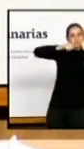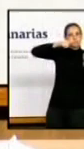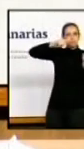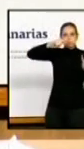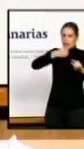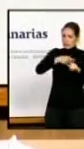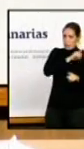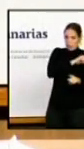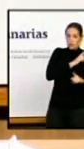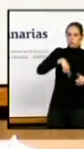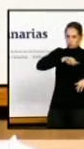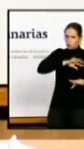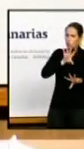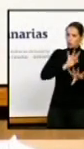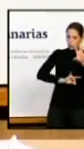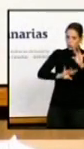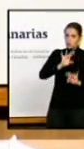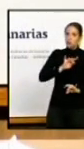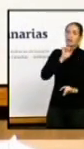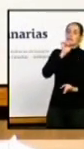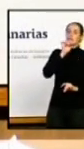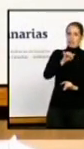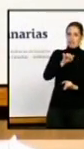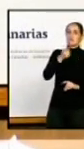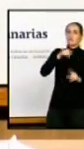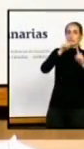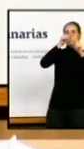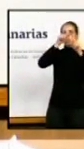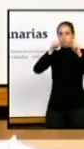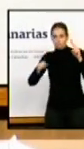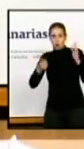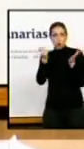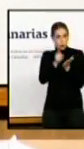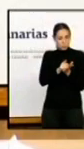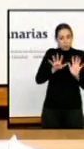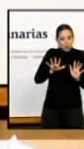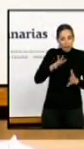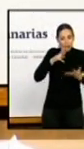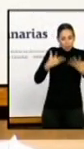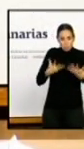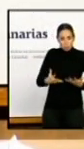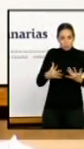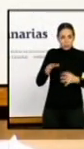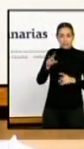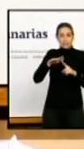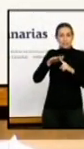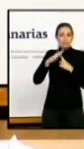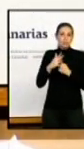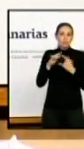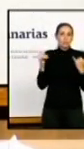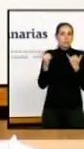entrada y salida de la isla de Tenerife, salvo casos muy excepcionales. Prácticamente podríamos decir que la misma situación que